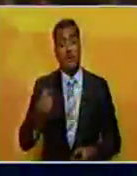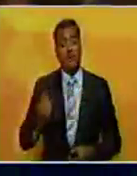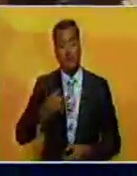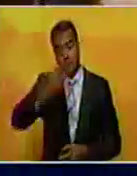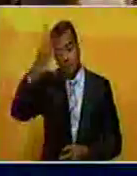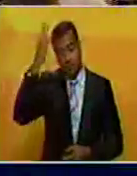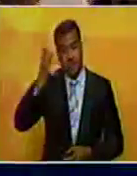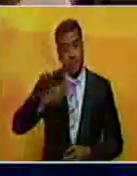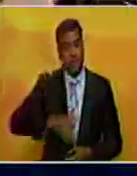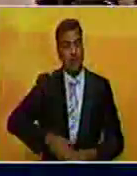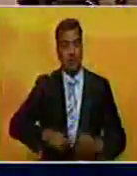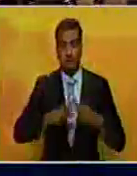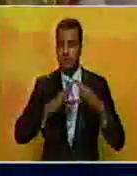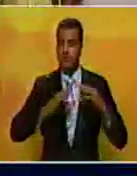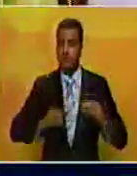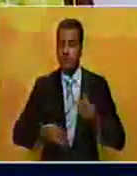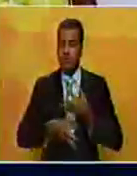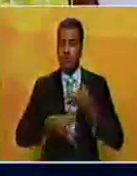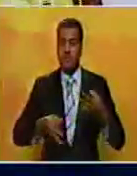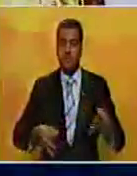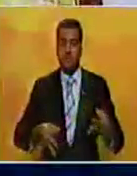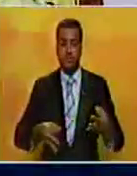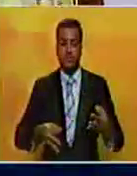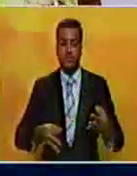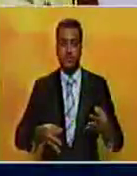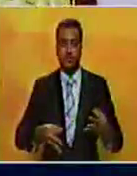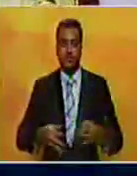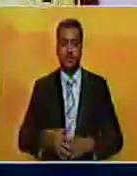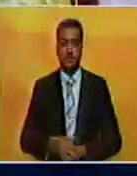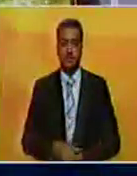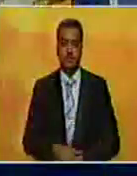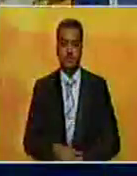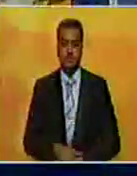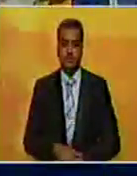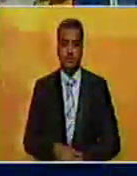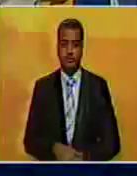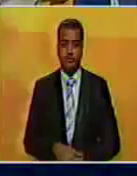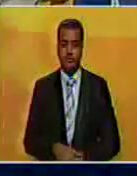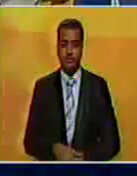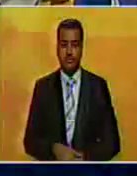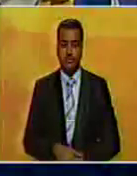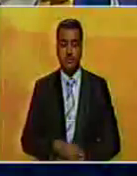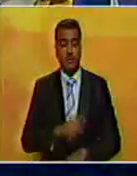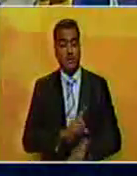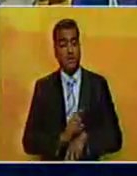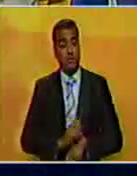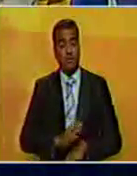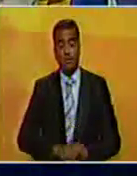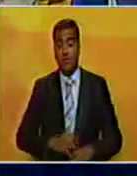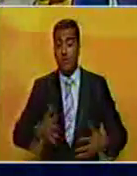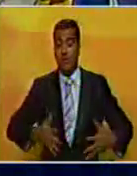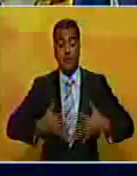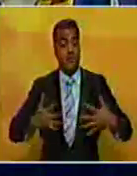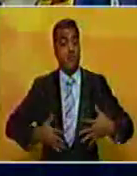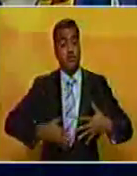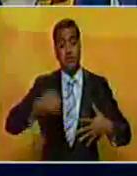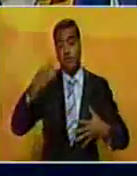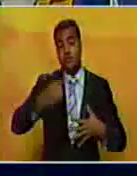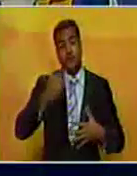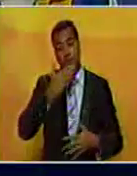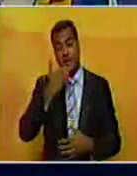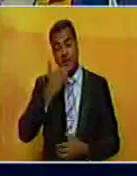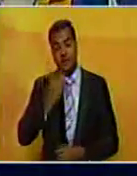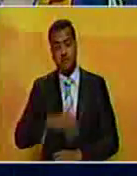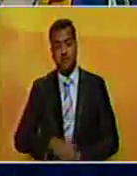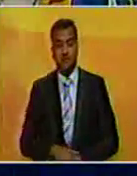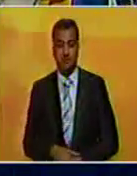que se encuentra al tope de sus condiciones de cara a la campaña siguiente. Esta temporada fue maravillosa, pero la siguiente va a ser súper